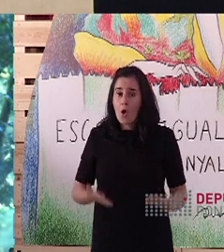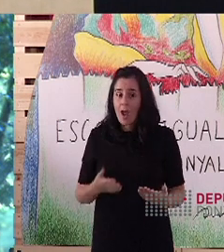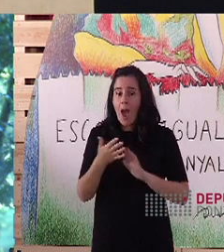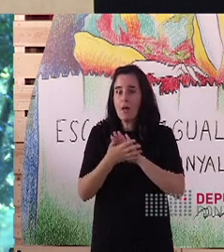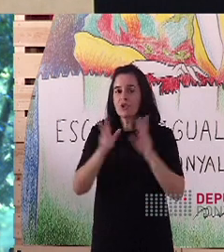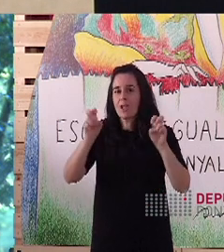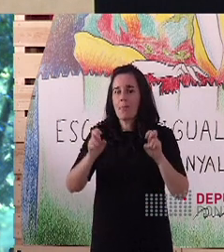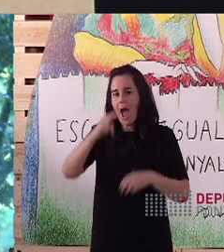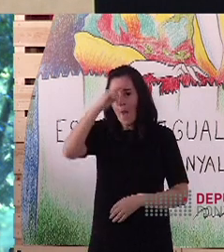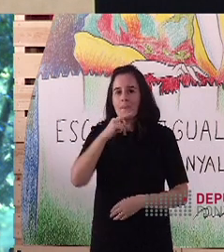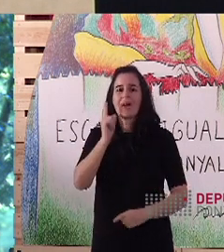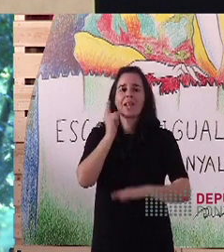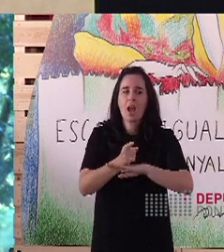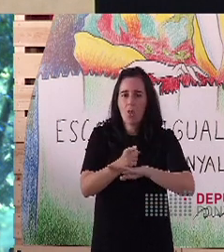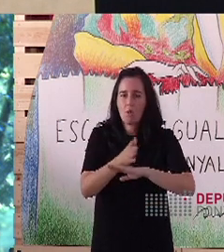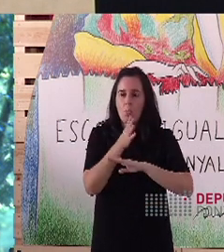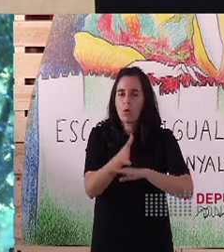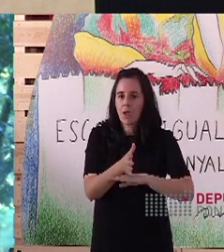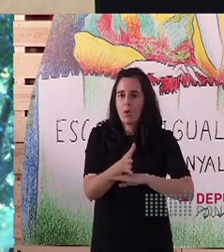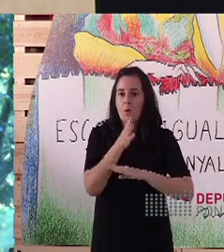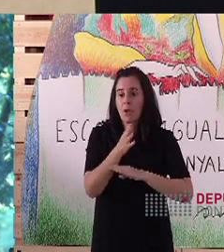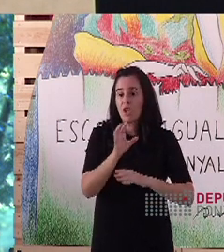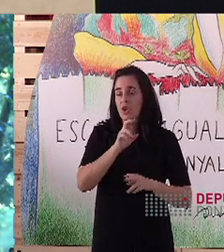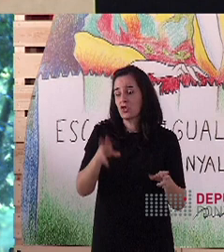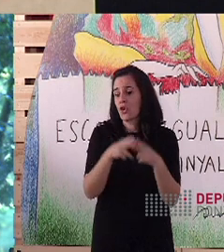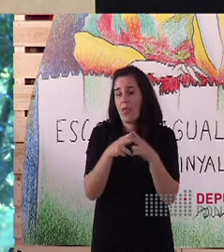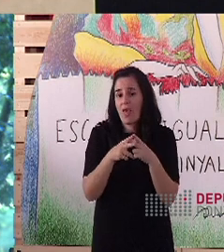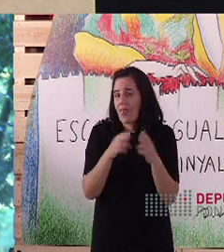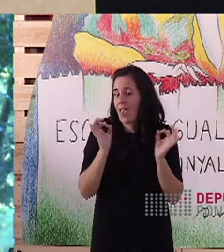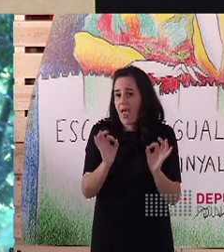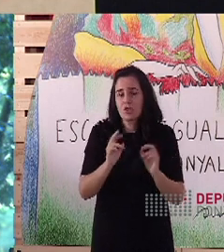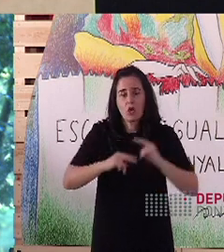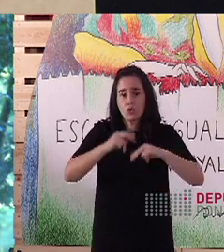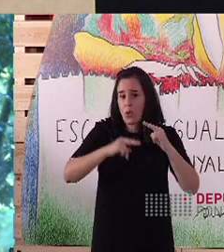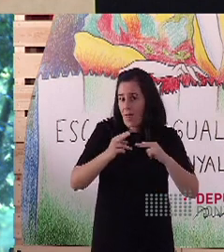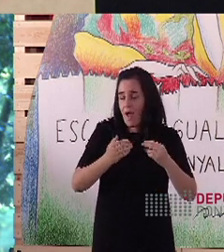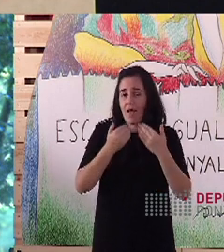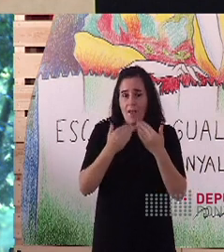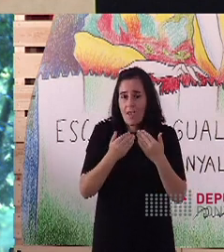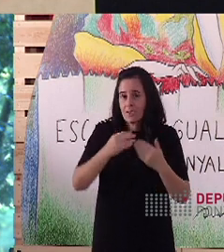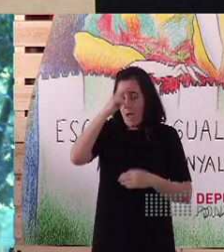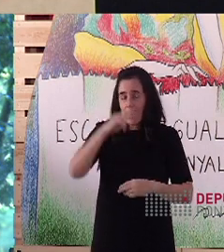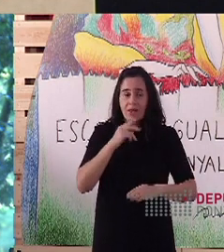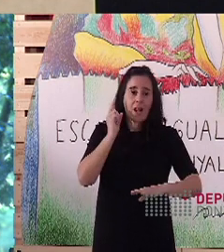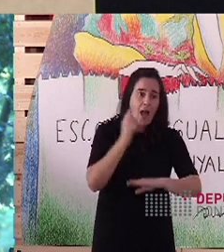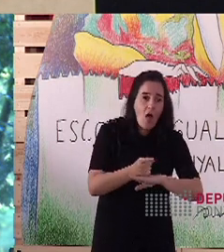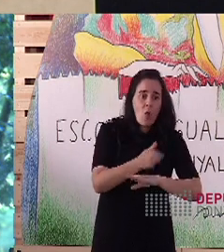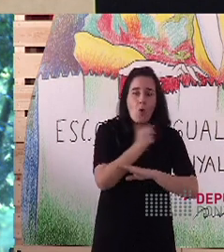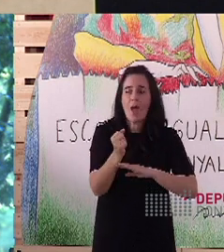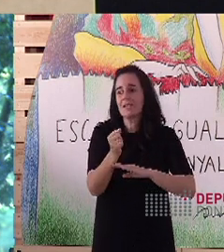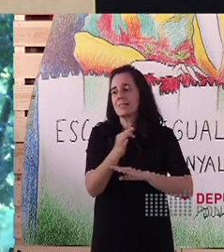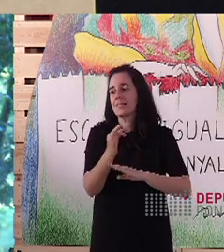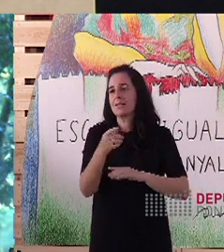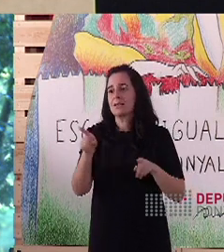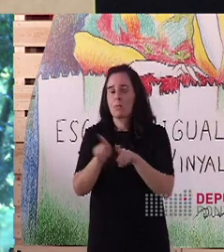no solamente sobre pactos patriarcales, sino sobre pactos de silencio, sobre la violencia que ejercen tantos